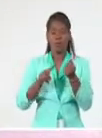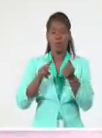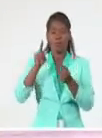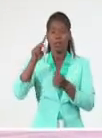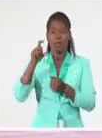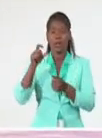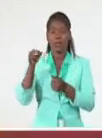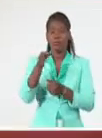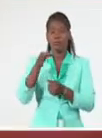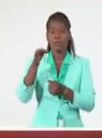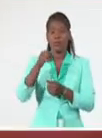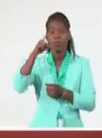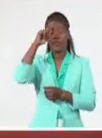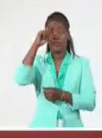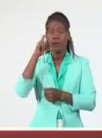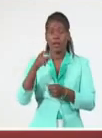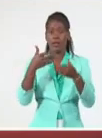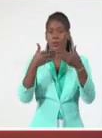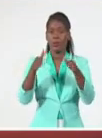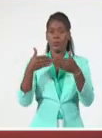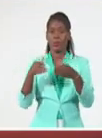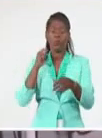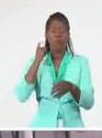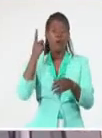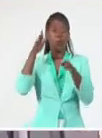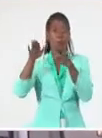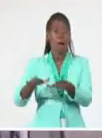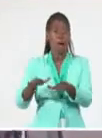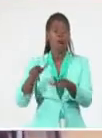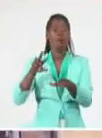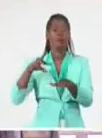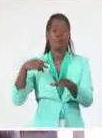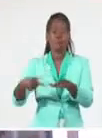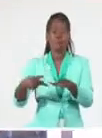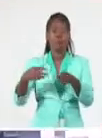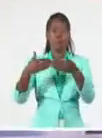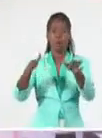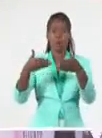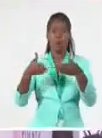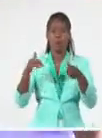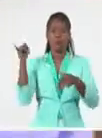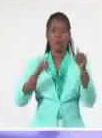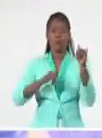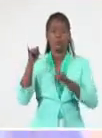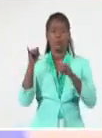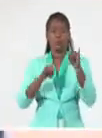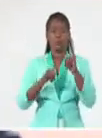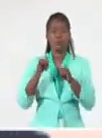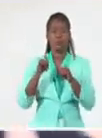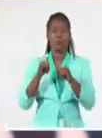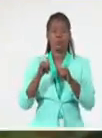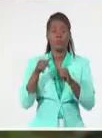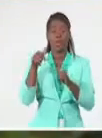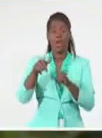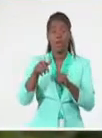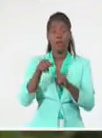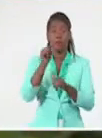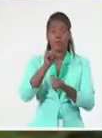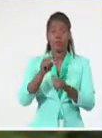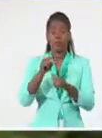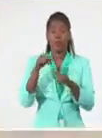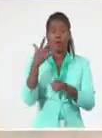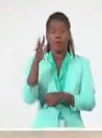de vuelos comerciales luego de casi un año de paralización debido a lakovic con vuelo procedente de toronto las instalaciones